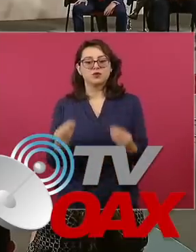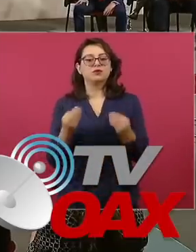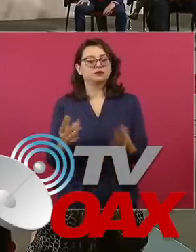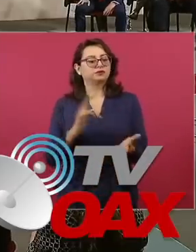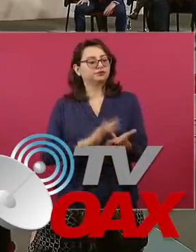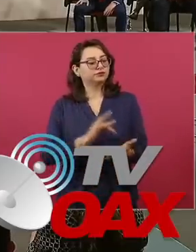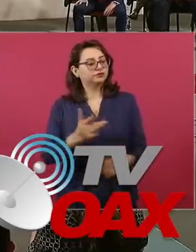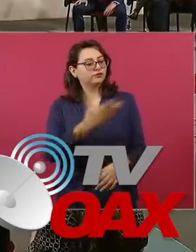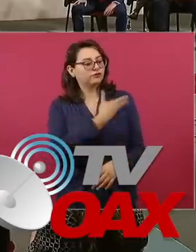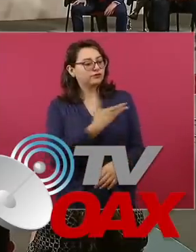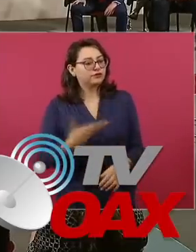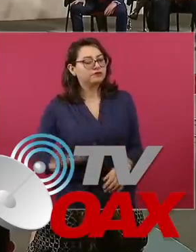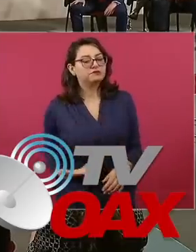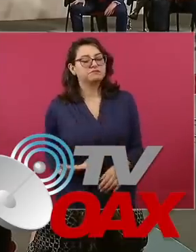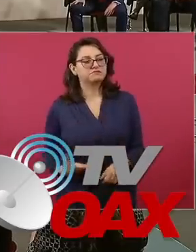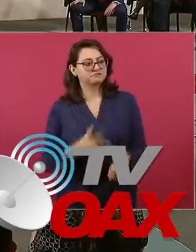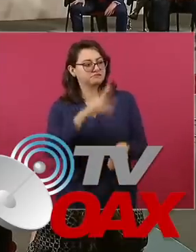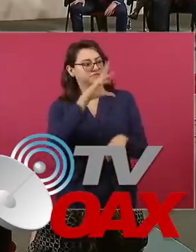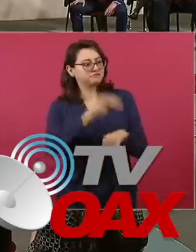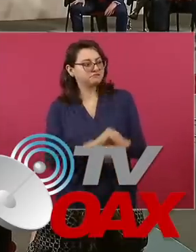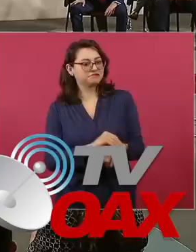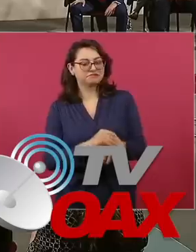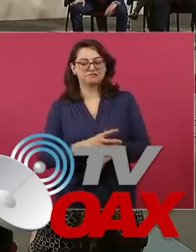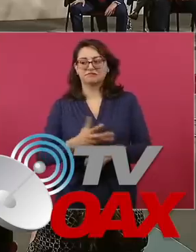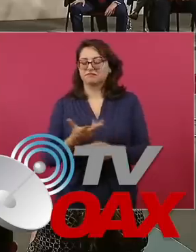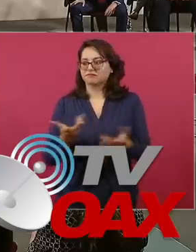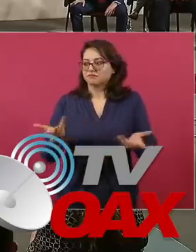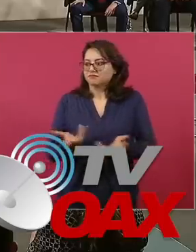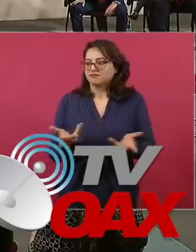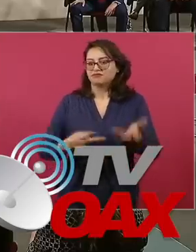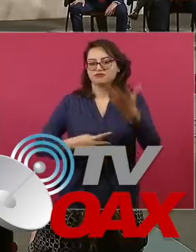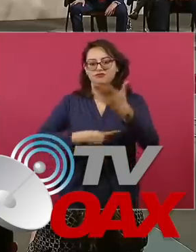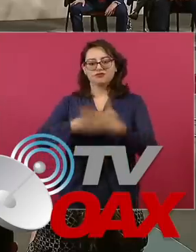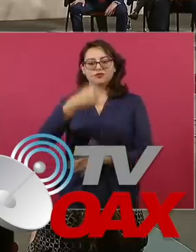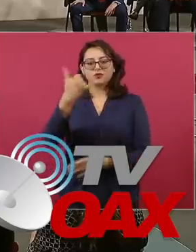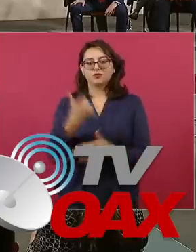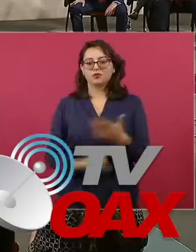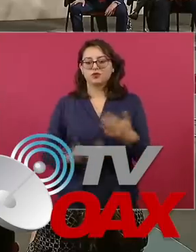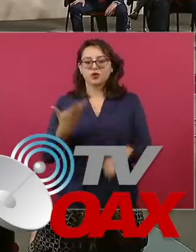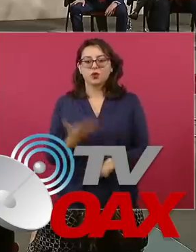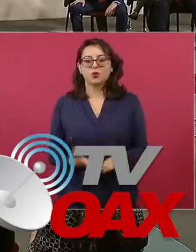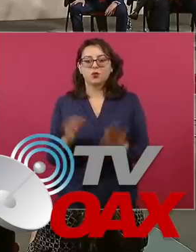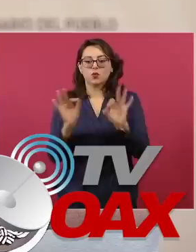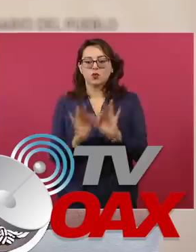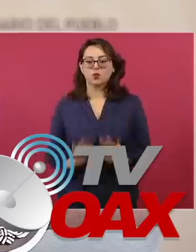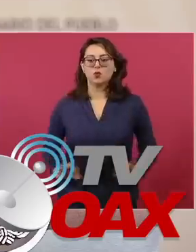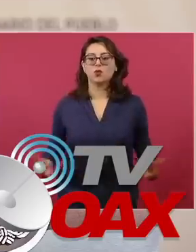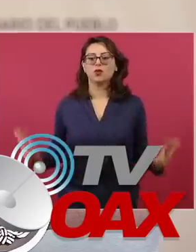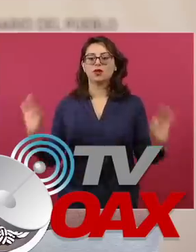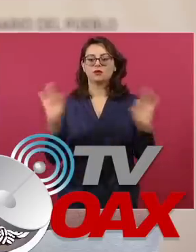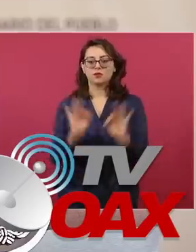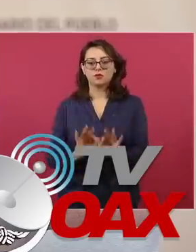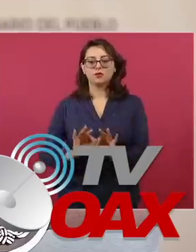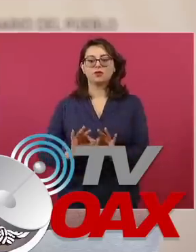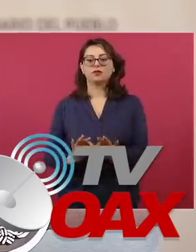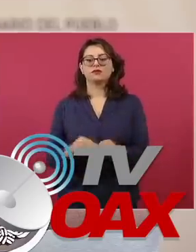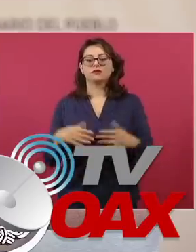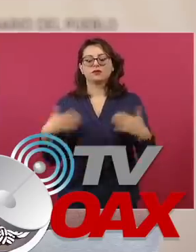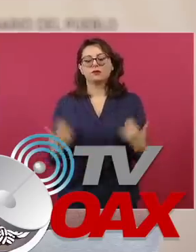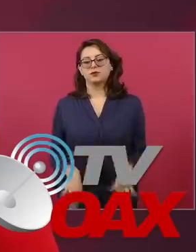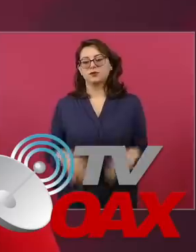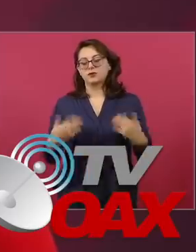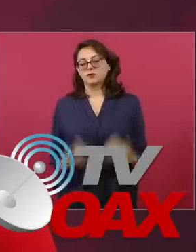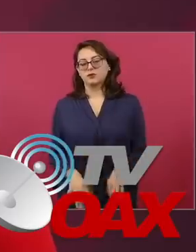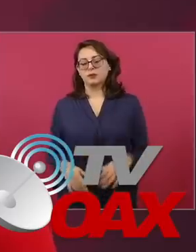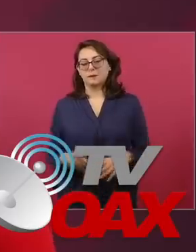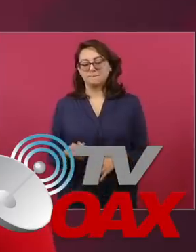dejarnos formar parte de nuestro proyecto más importante. El proyecto más importante de México y el primer proyecto en toda la historia